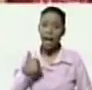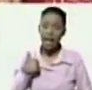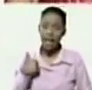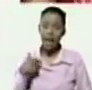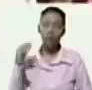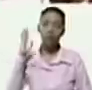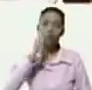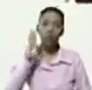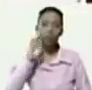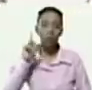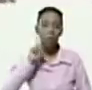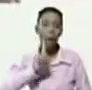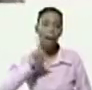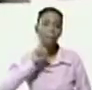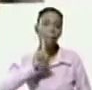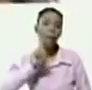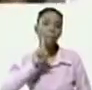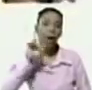calumniarlo.